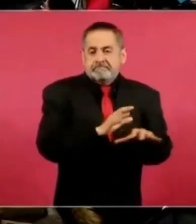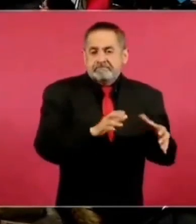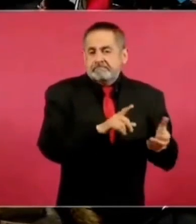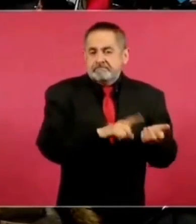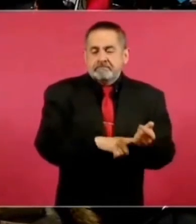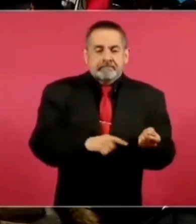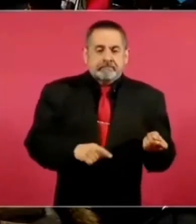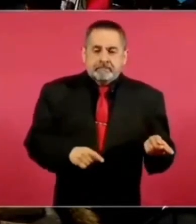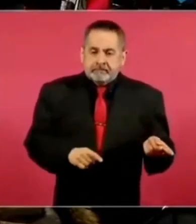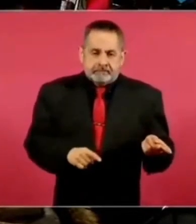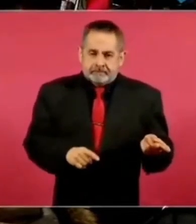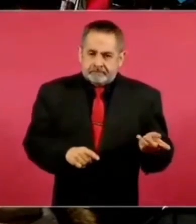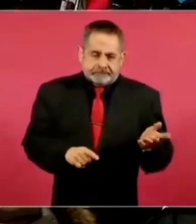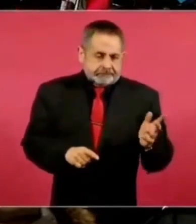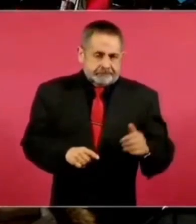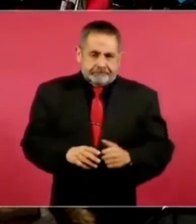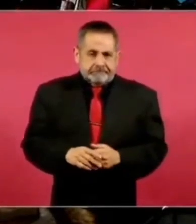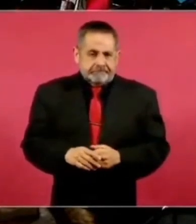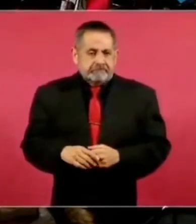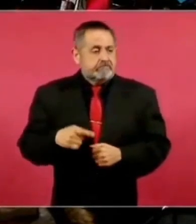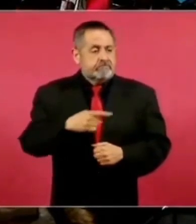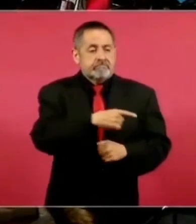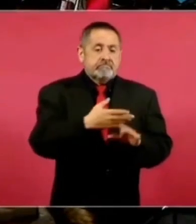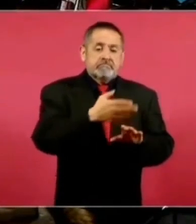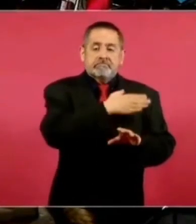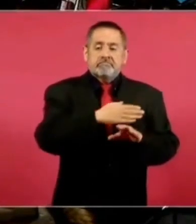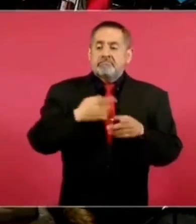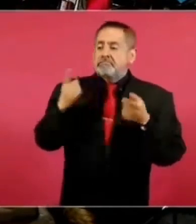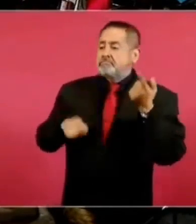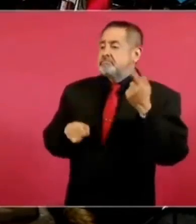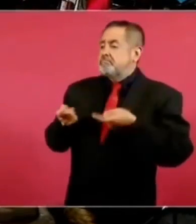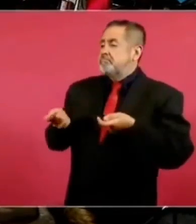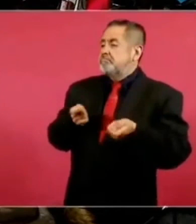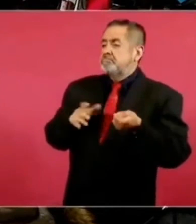que antes eran los que mandaban en México.